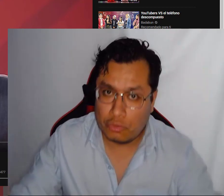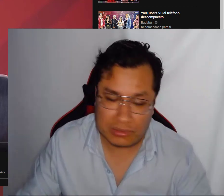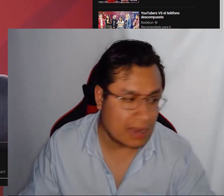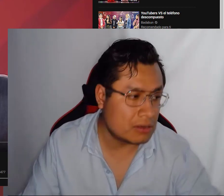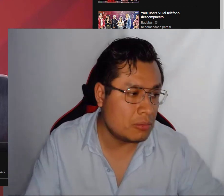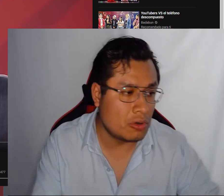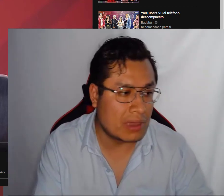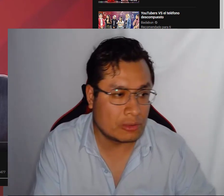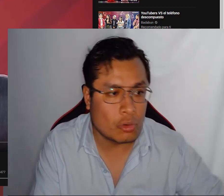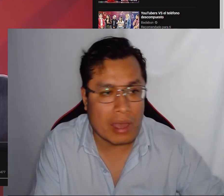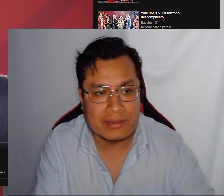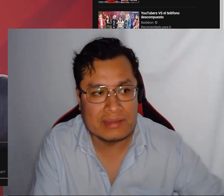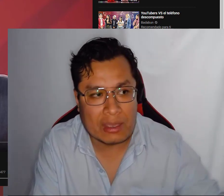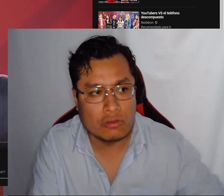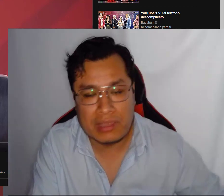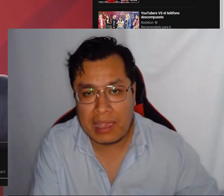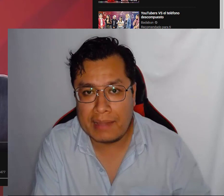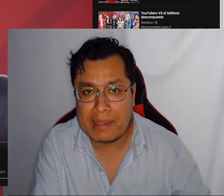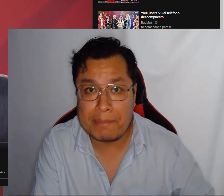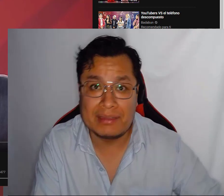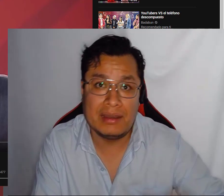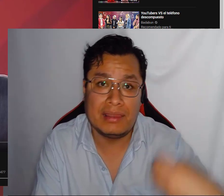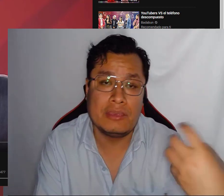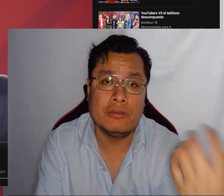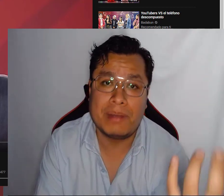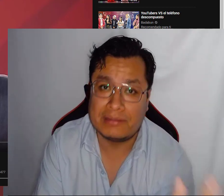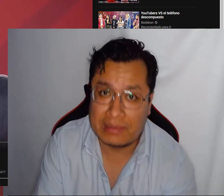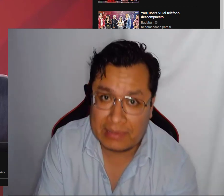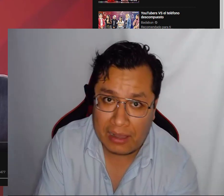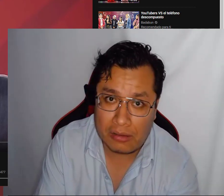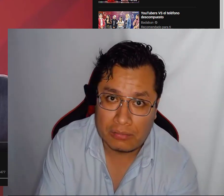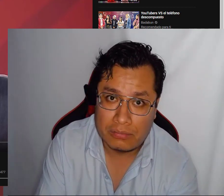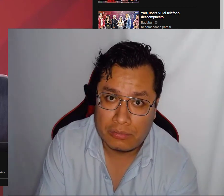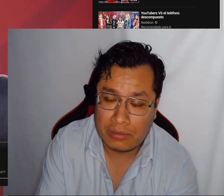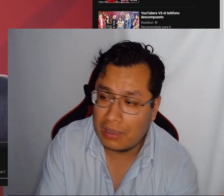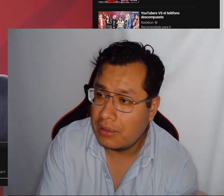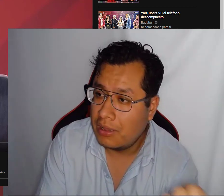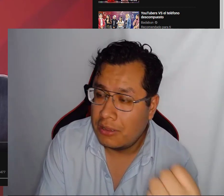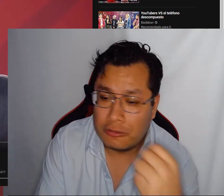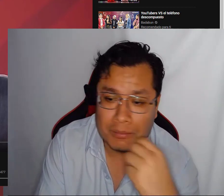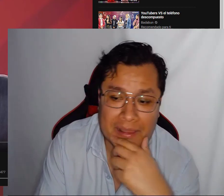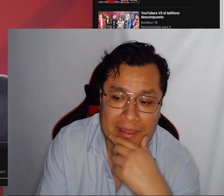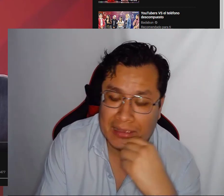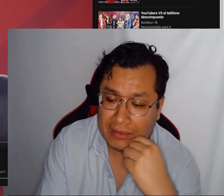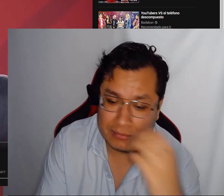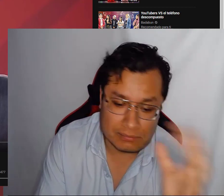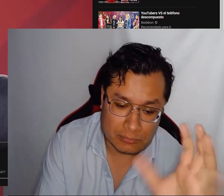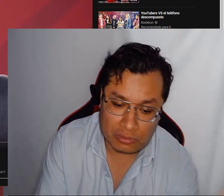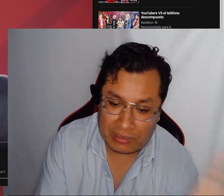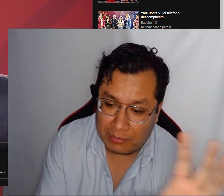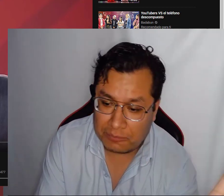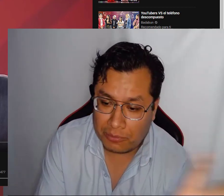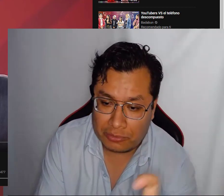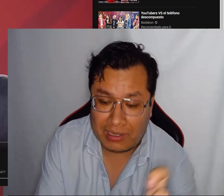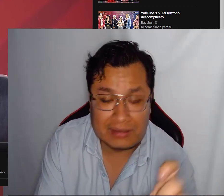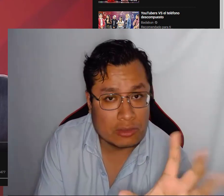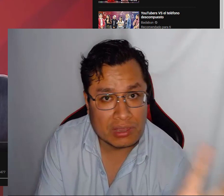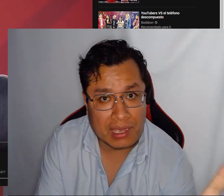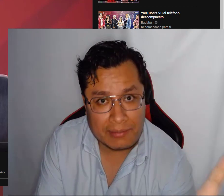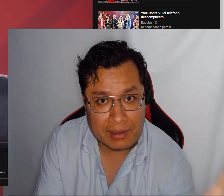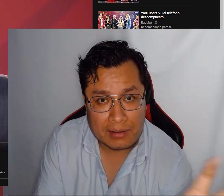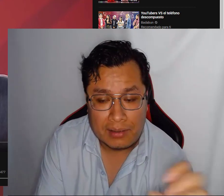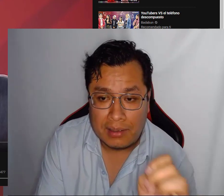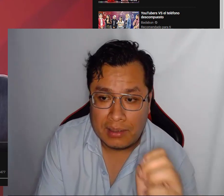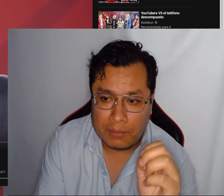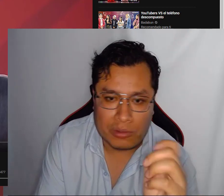buscar como lo que tú haces día con día había partir de ello presentarlo ok yo en verdad en los exámenes profesionales